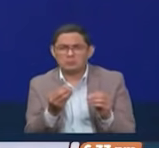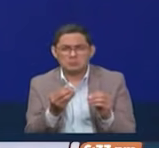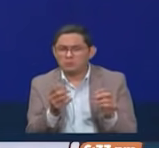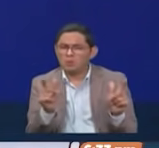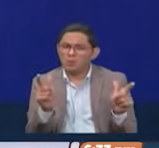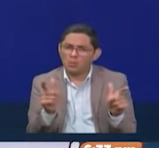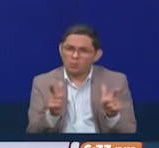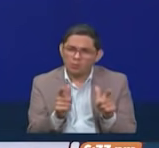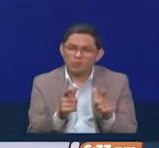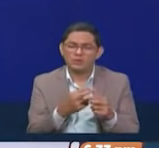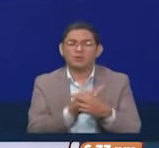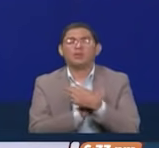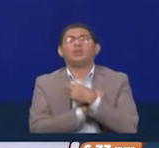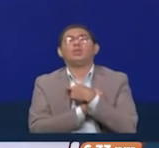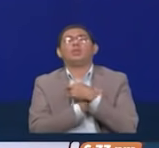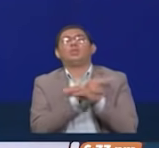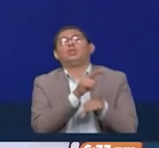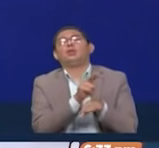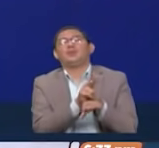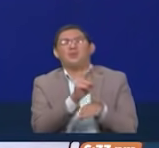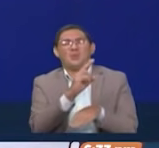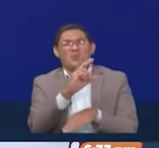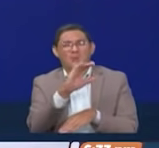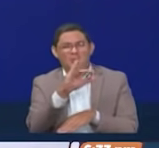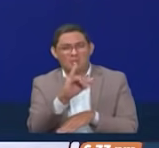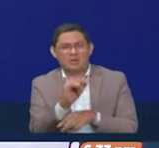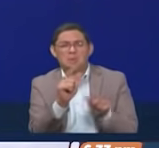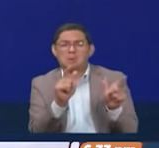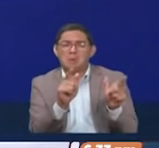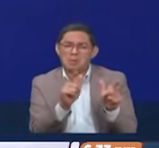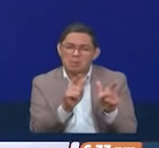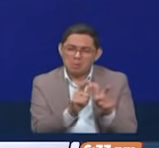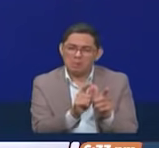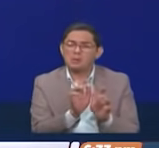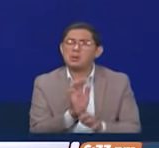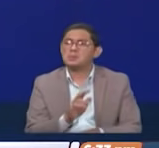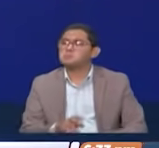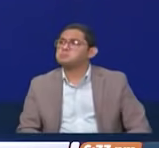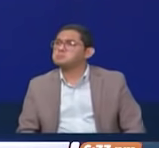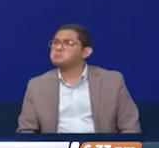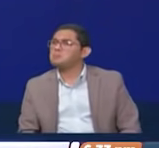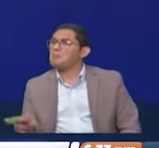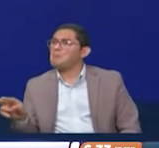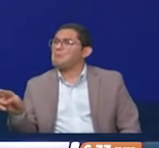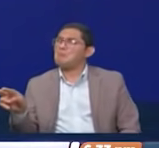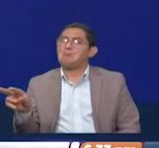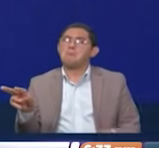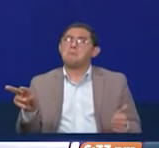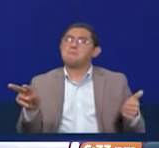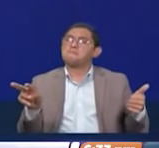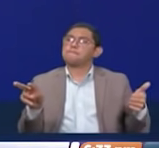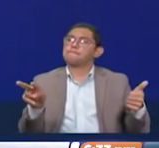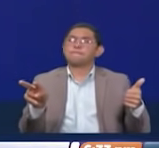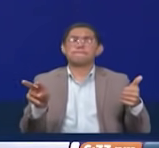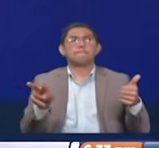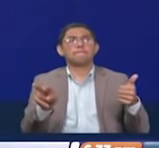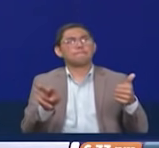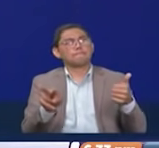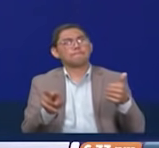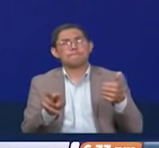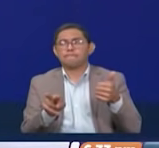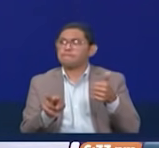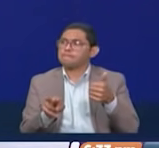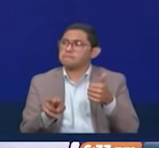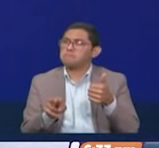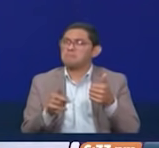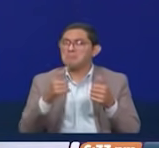cuidados intensivos a pesar del calentador panorama que nos permite avanzar como